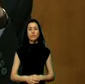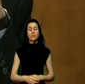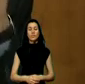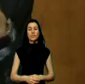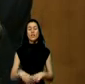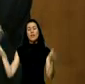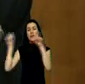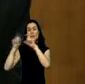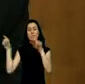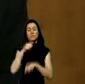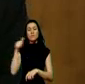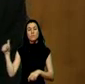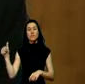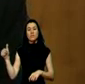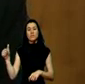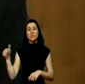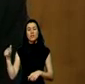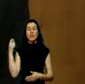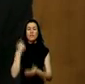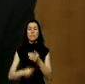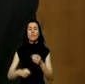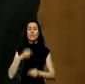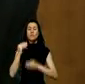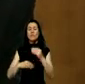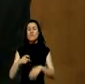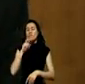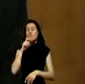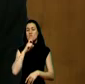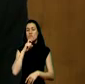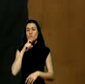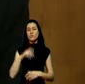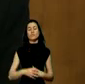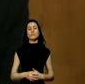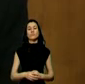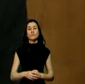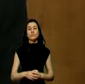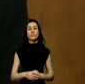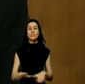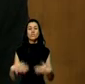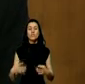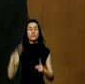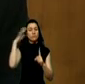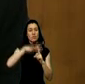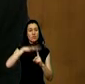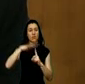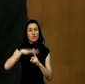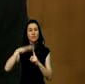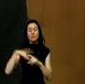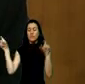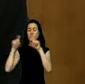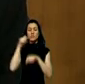entidad con las que tendrá que formalizar el préstamo. Cada entidad entonces tendrá una relación de las facturas y esta